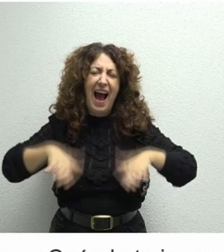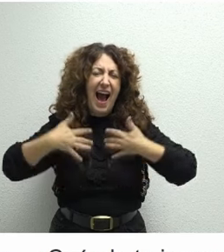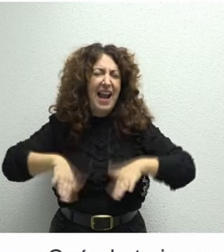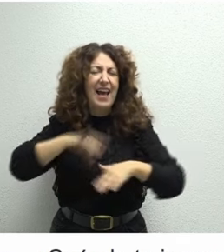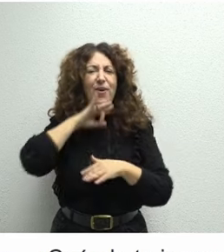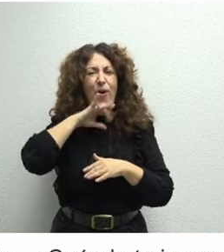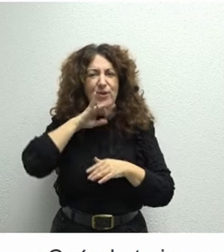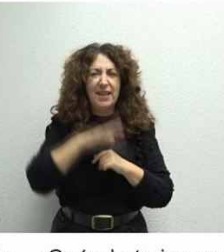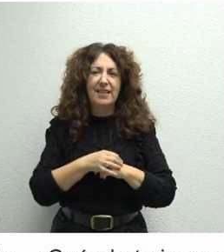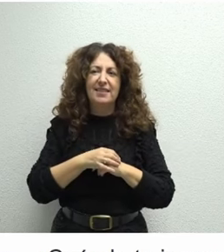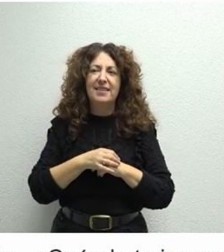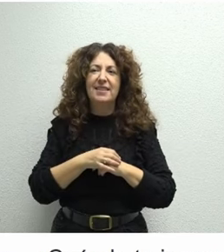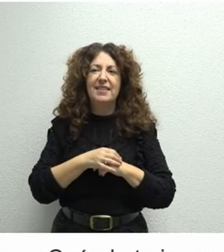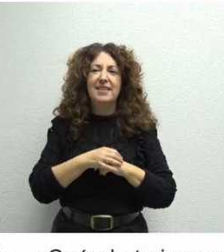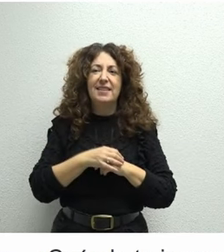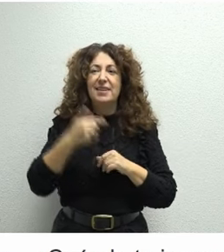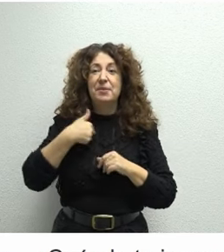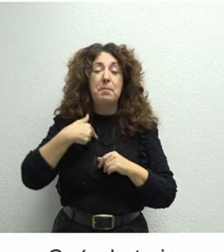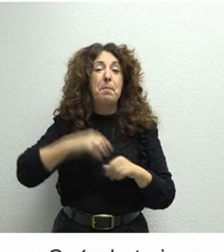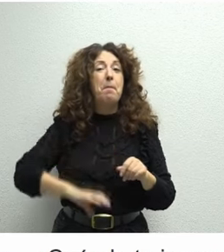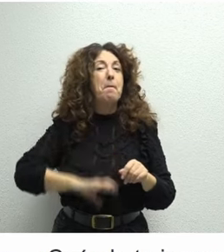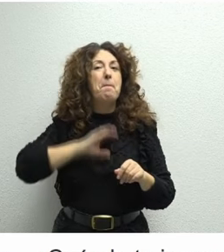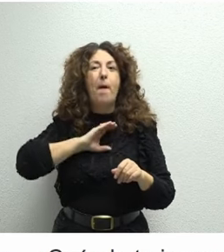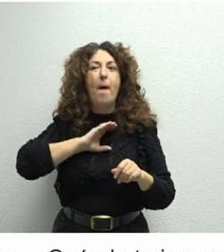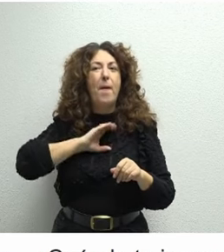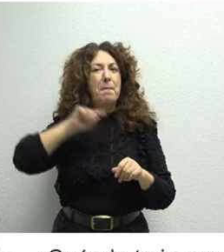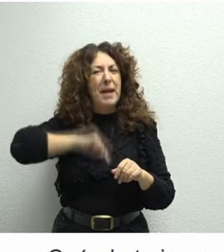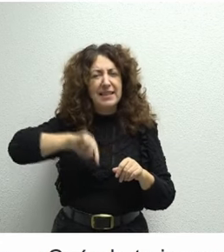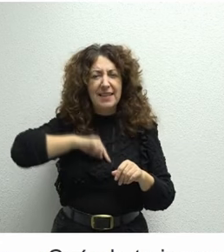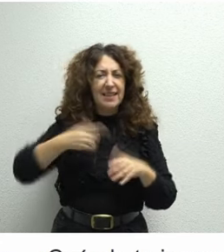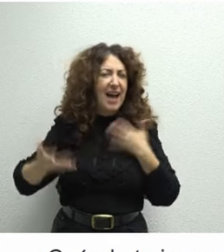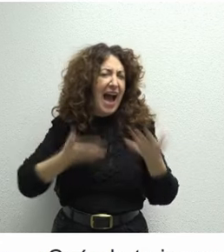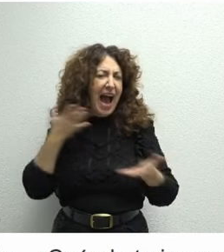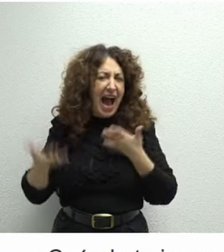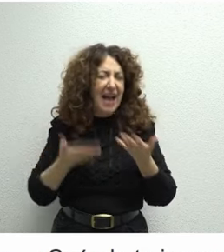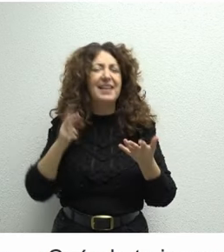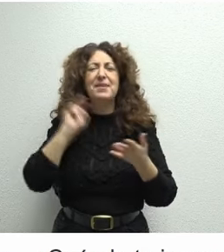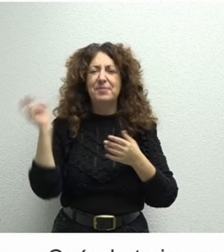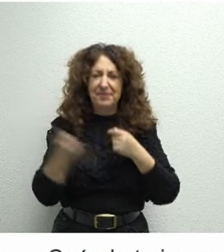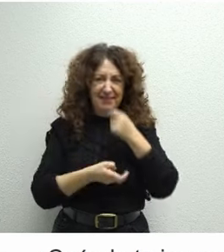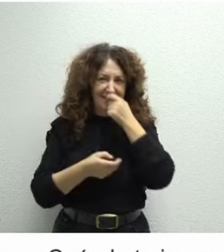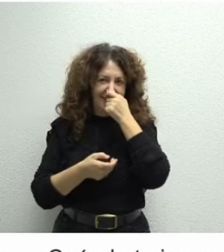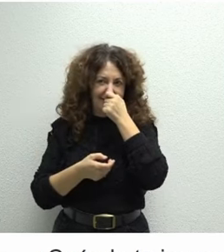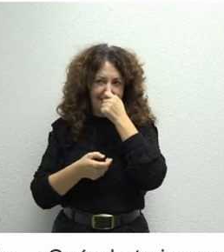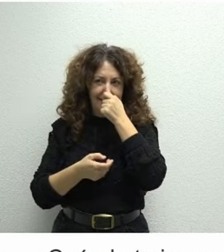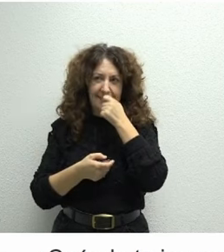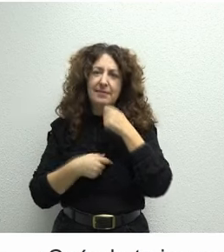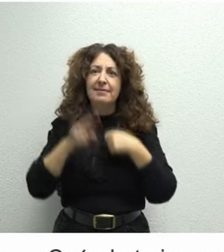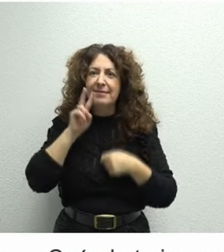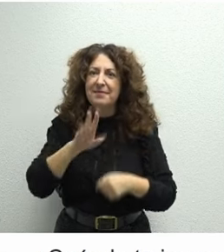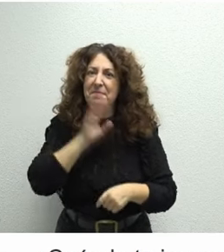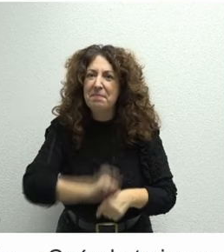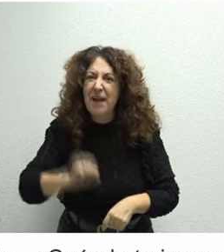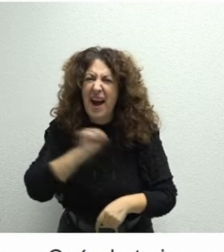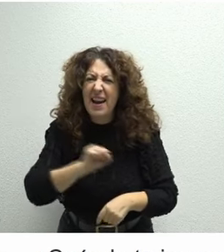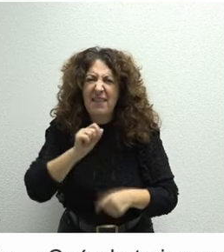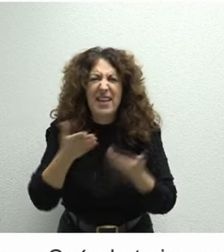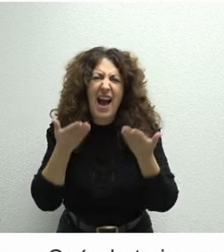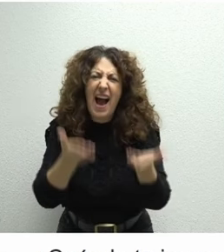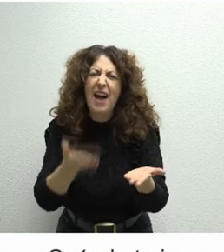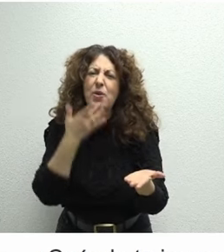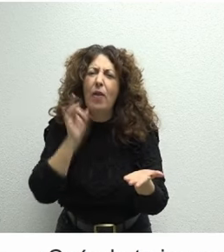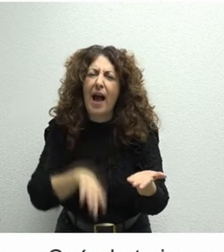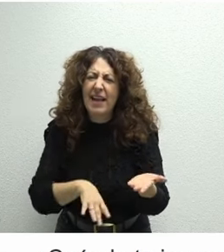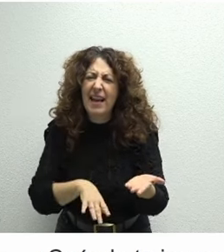contento y me sube la moral el ánimo y la autoestima maravilla Pedro Y quién te ha ayudado a